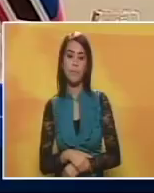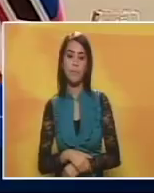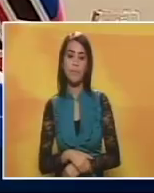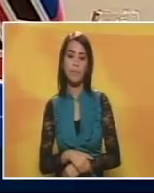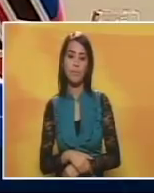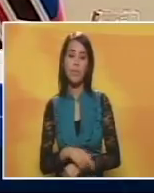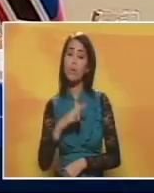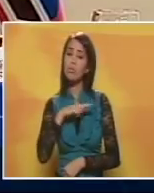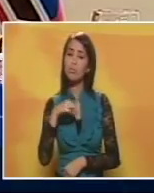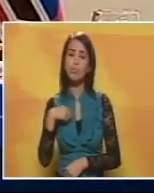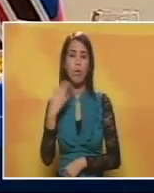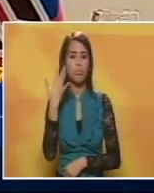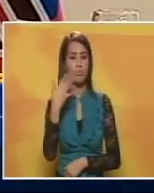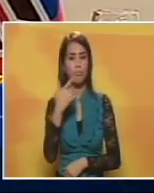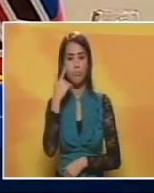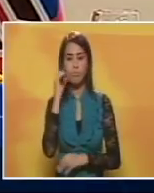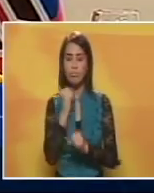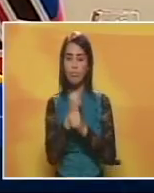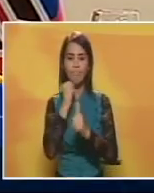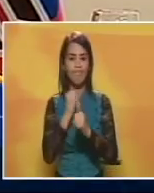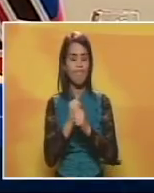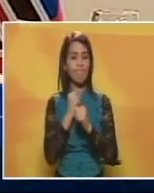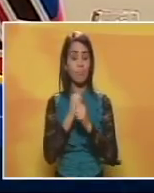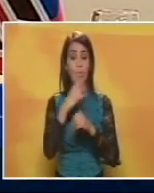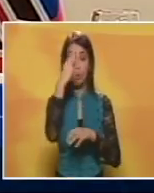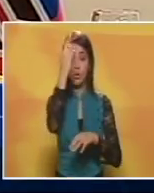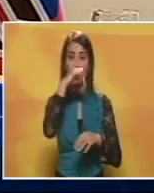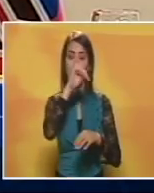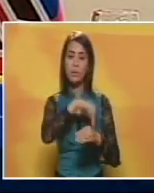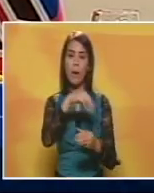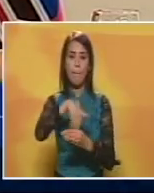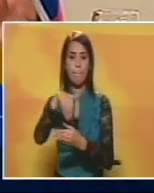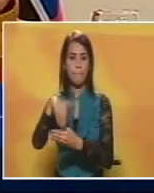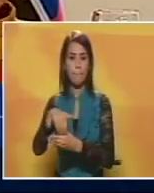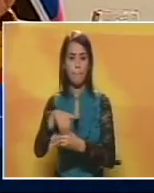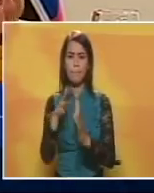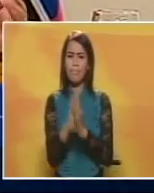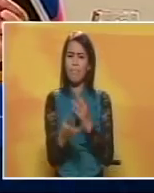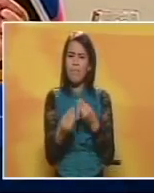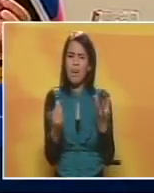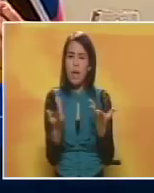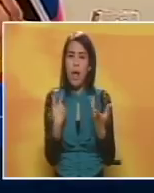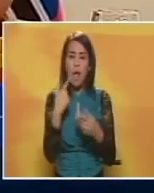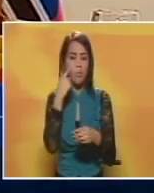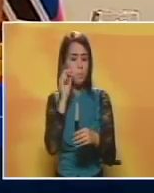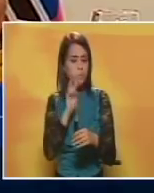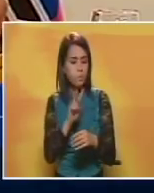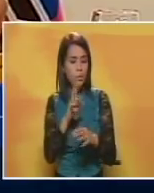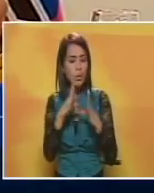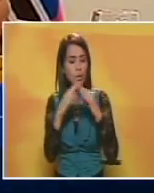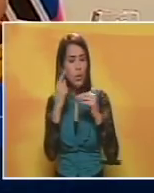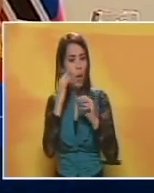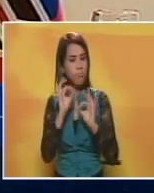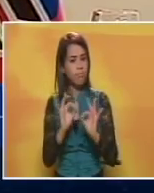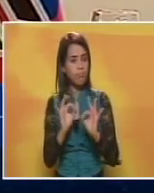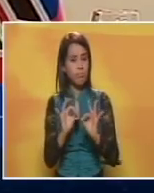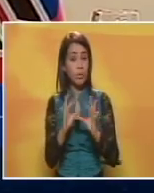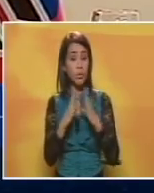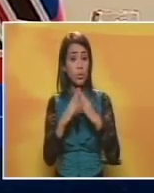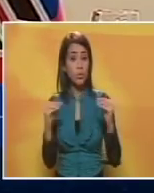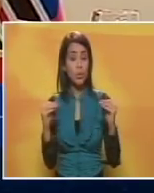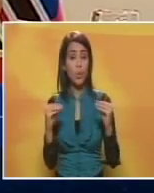hemos estado trabajando en el Consejo Nacional Electoral para identificar todos